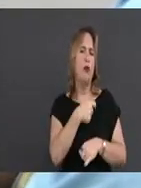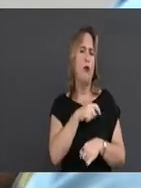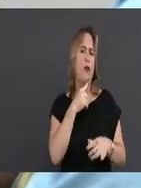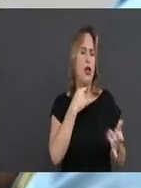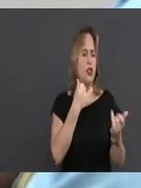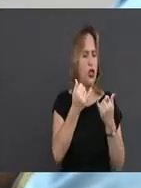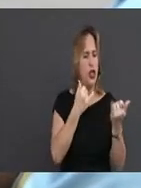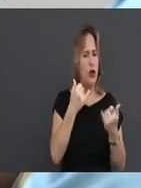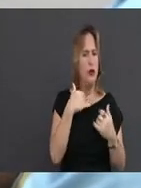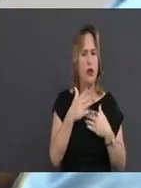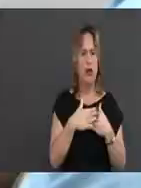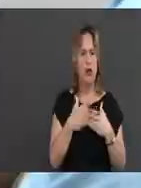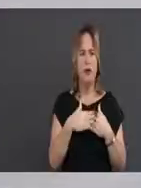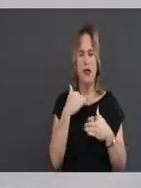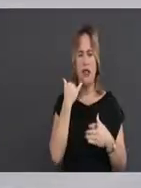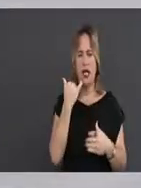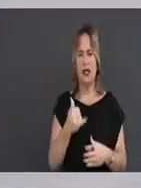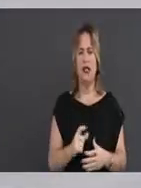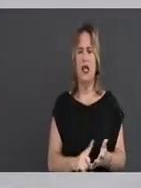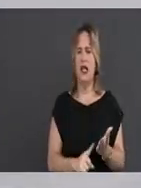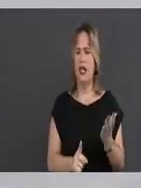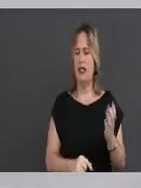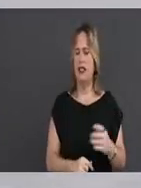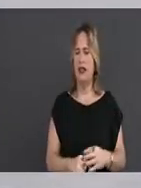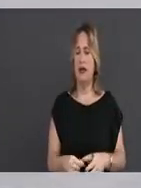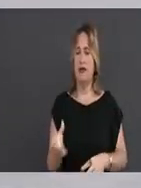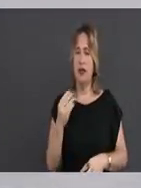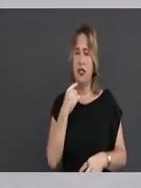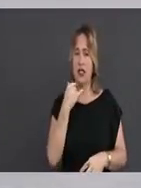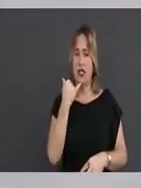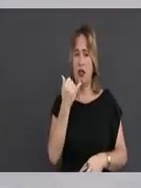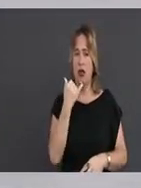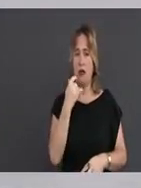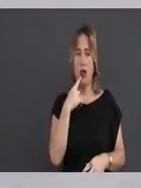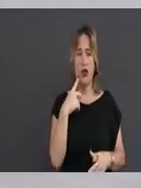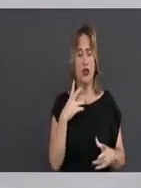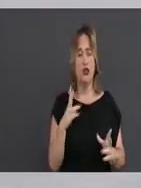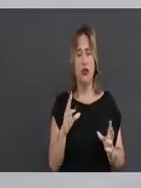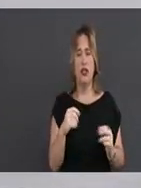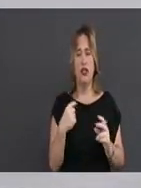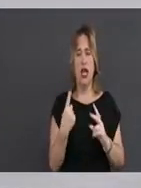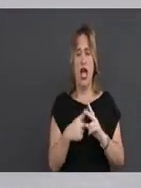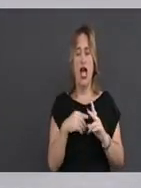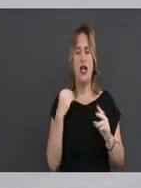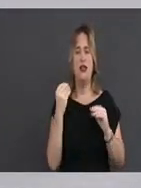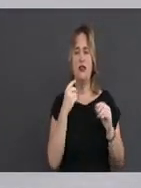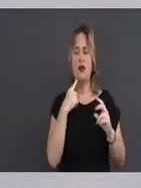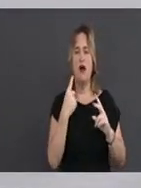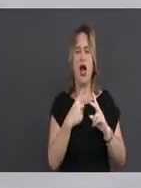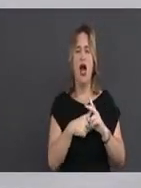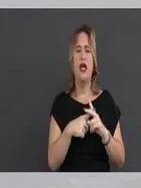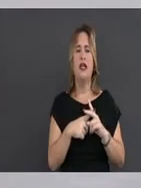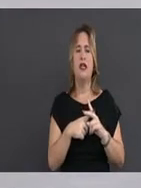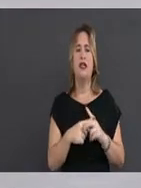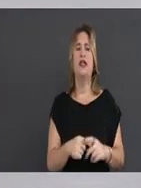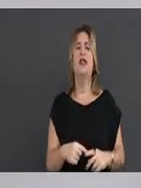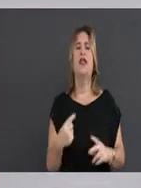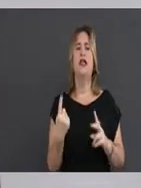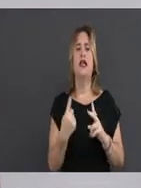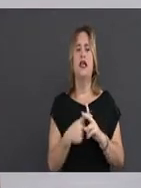se comunique con la empresa eléctrica? A ver, nosotros en el centro telefónico, como hemos explicado en varias ocasiones acá, tenemos 10 posiciones